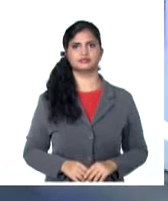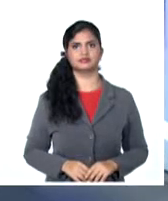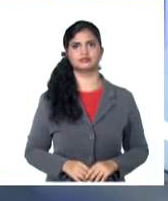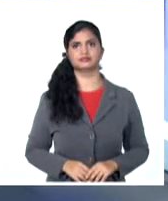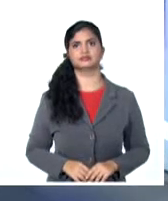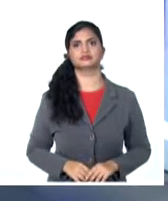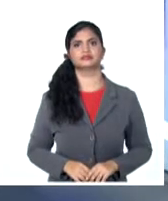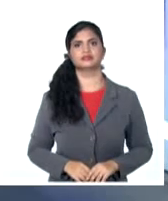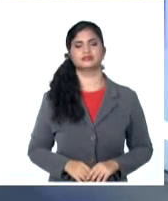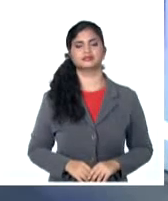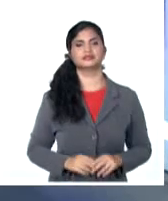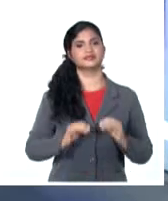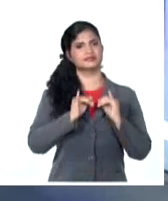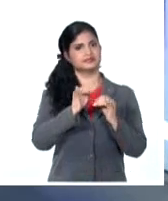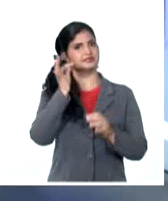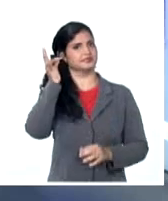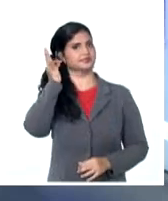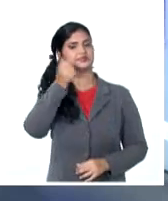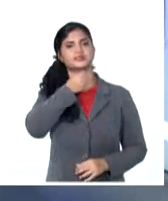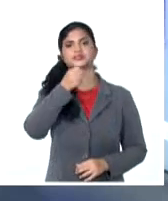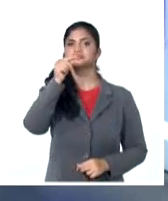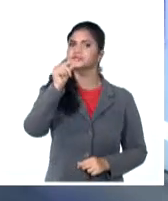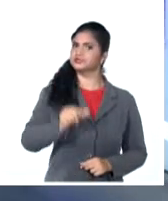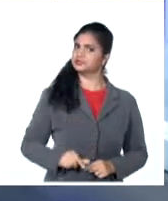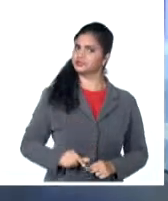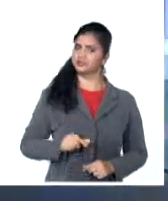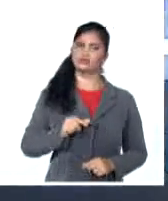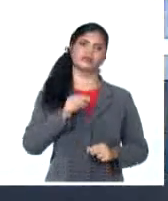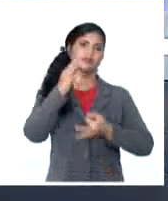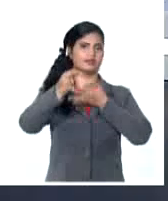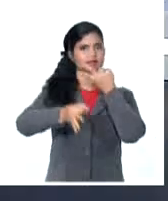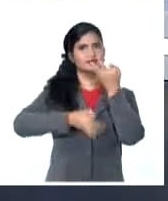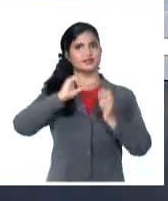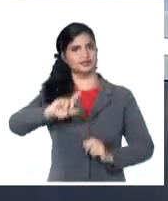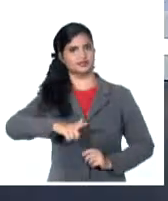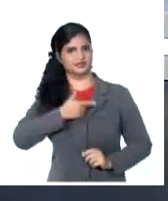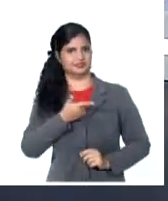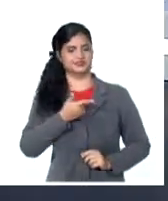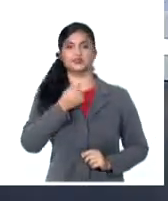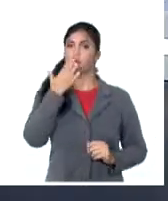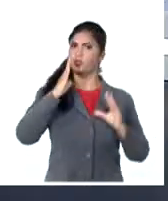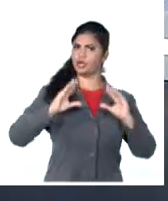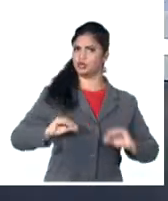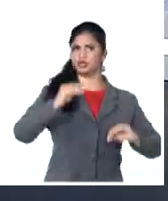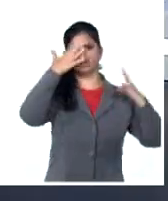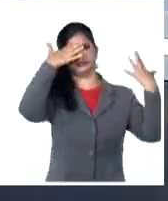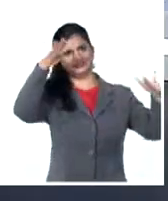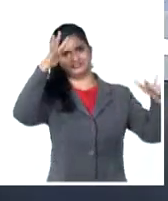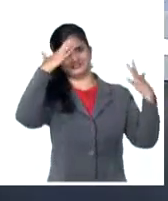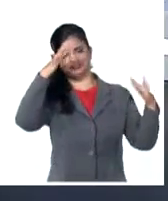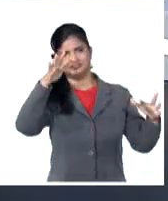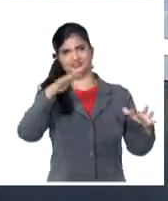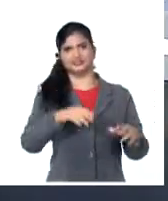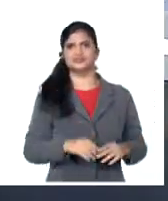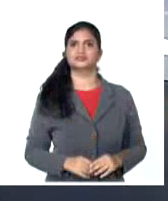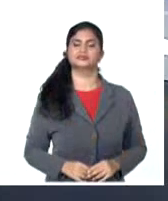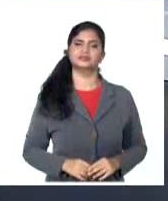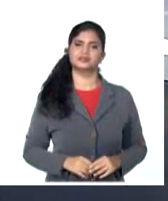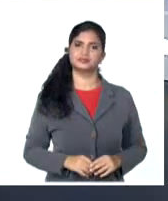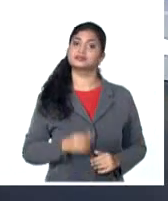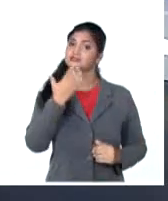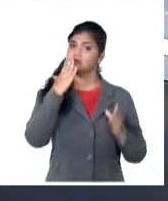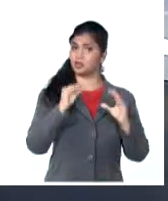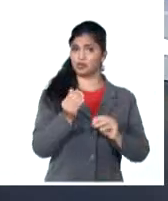Nuevamente recibimos a Dayana Natacha en el segmento cultural. Muy buenas noches, Dayana, y felicidades. Muy buenas noches, Giselle, para ti, para todos los